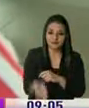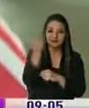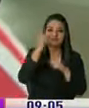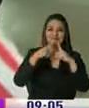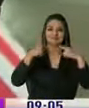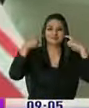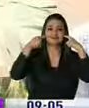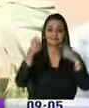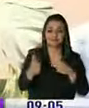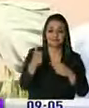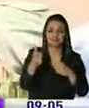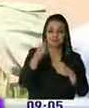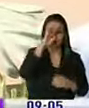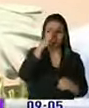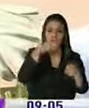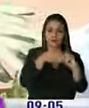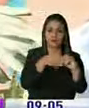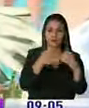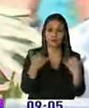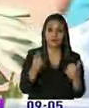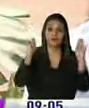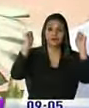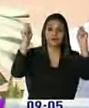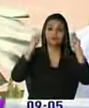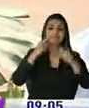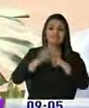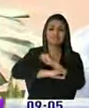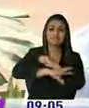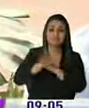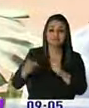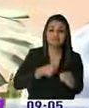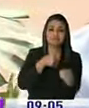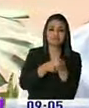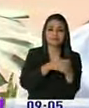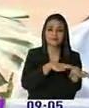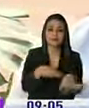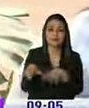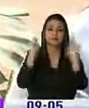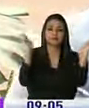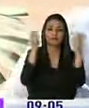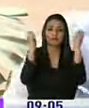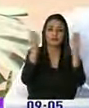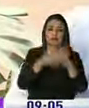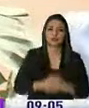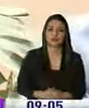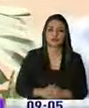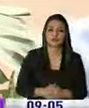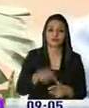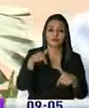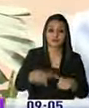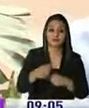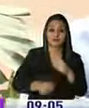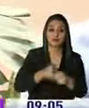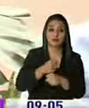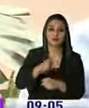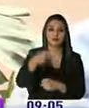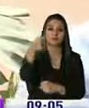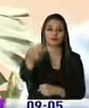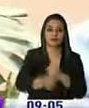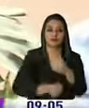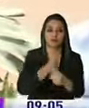que emprende la misma. El objetivo de esta campaña es apoyar algunas de las actividades que tiene la Fundación previstas para este y el próximo año, tales